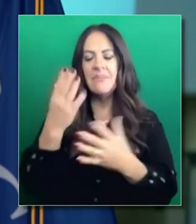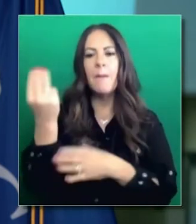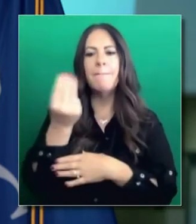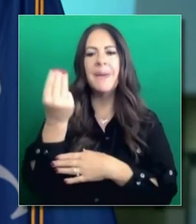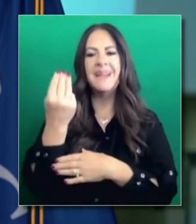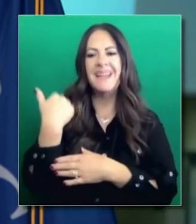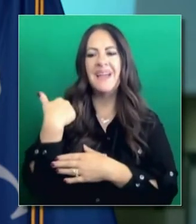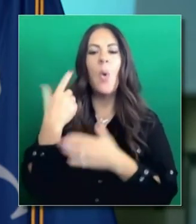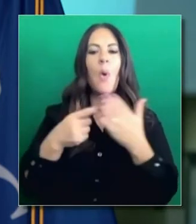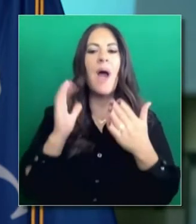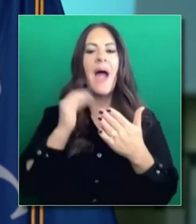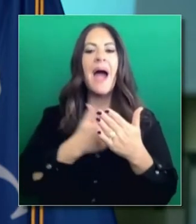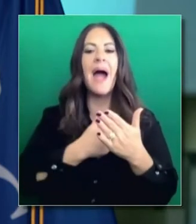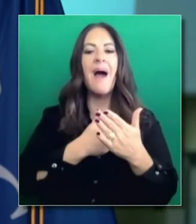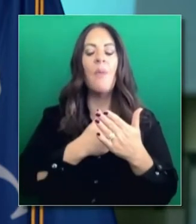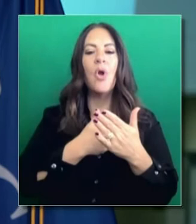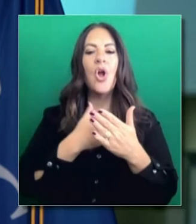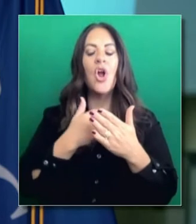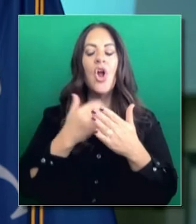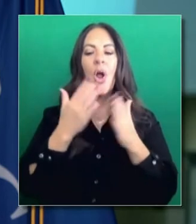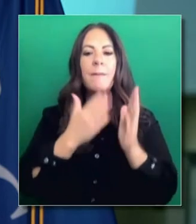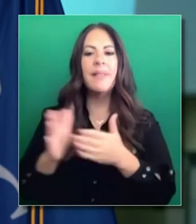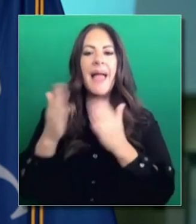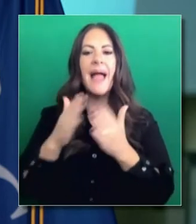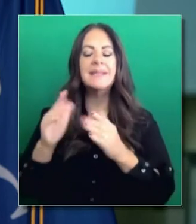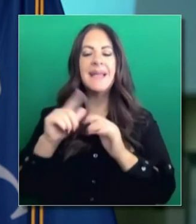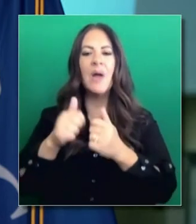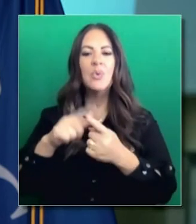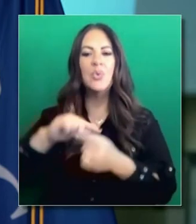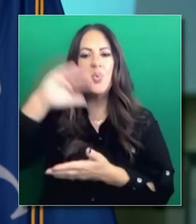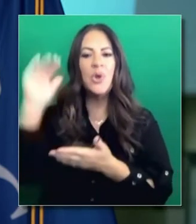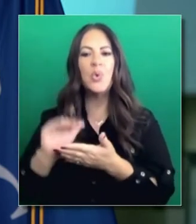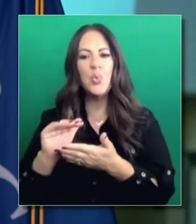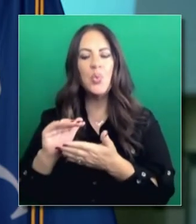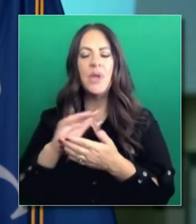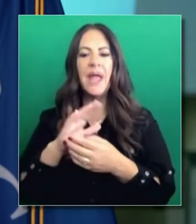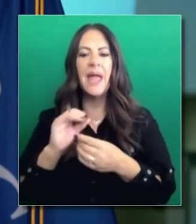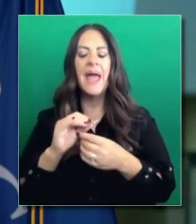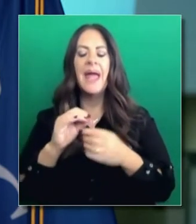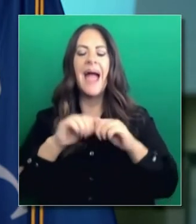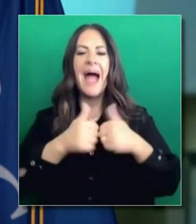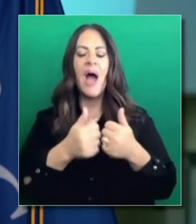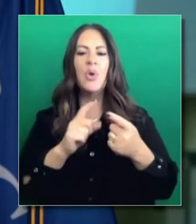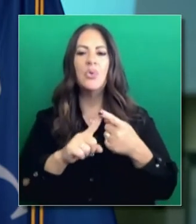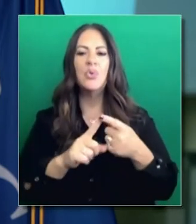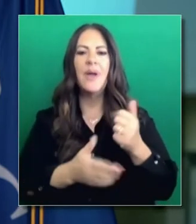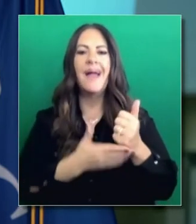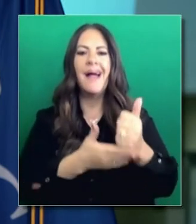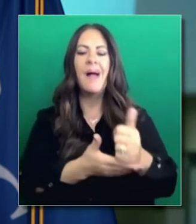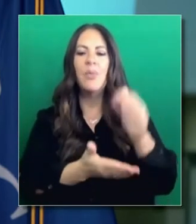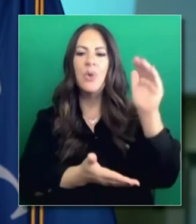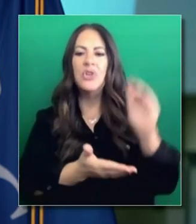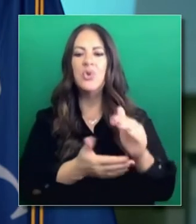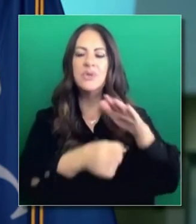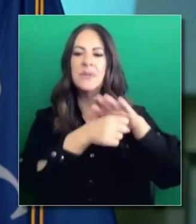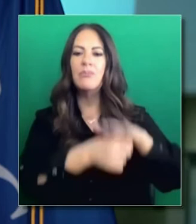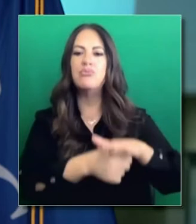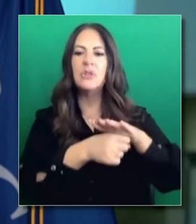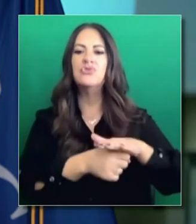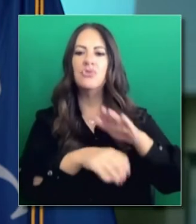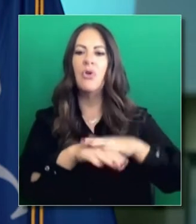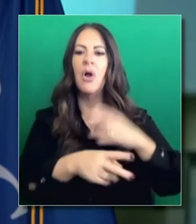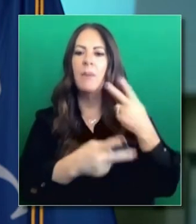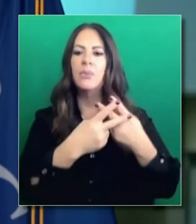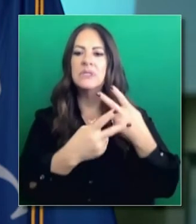de vacunas y uso de mascarillas y de los esfuerzos para descompresionar el sistema y el